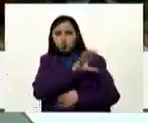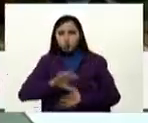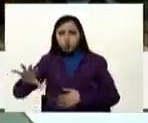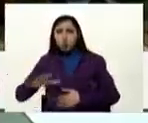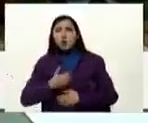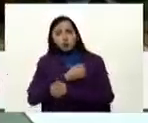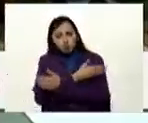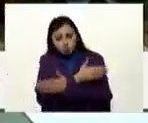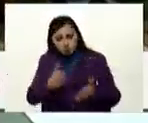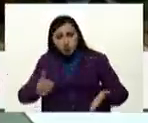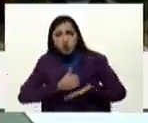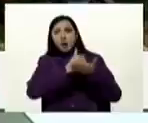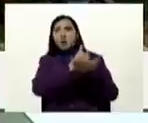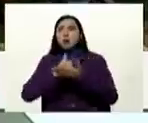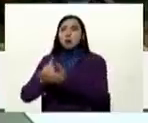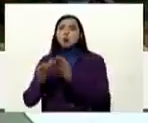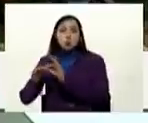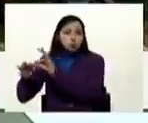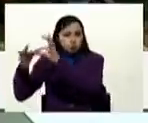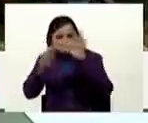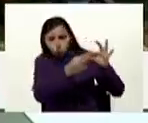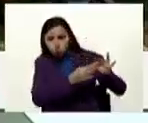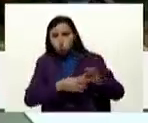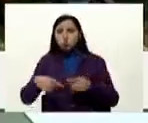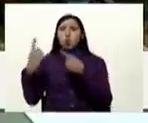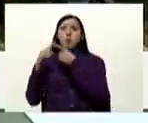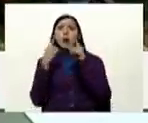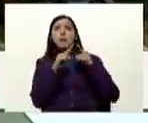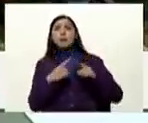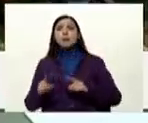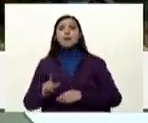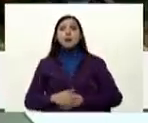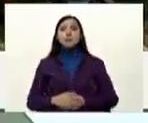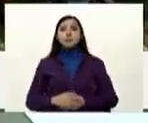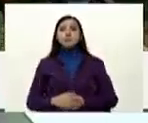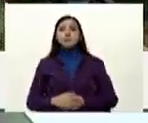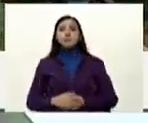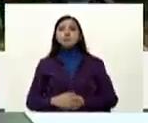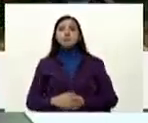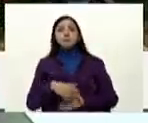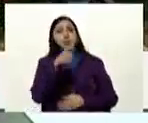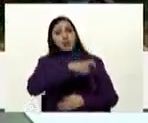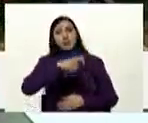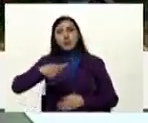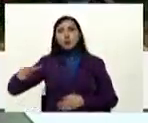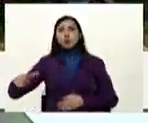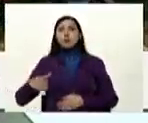solidario, de unión en la diversidad de la civilización humana.